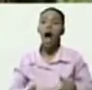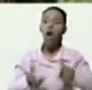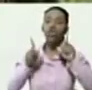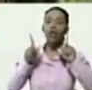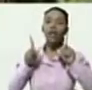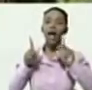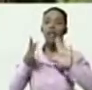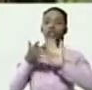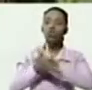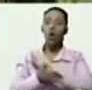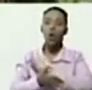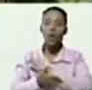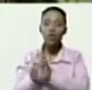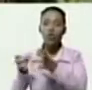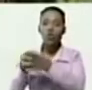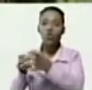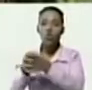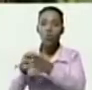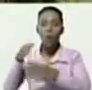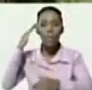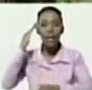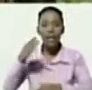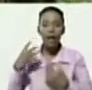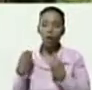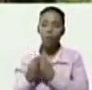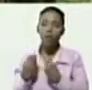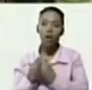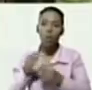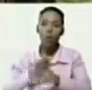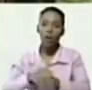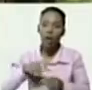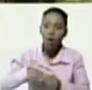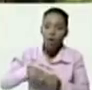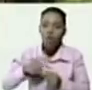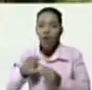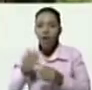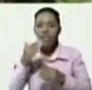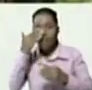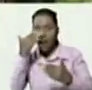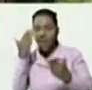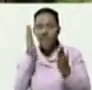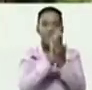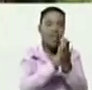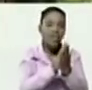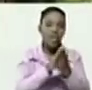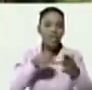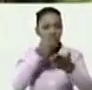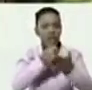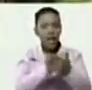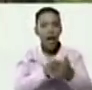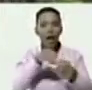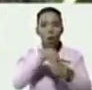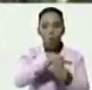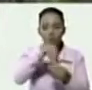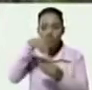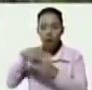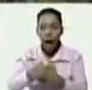sus soldados y sus compañeros, porque lo sacaban del frente de batalla y lo mandaban a la